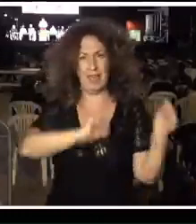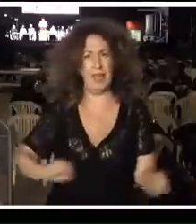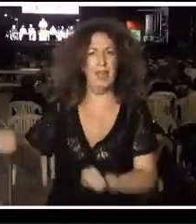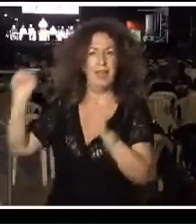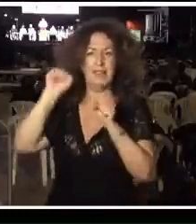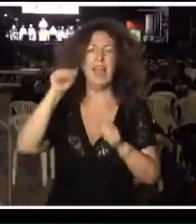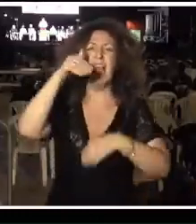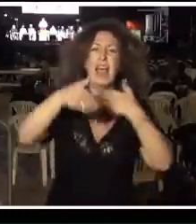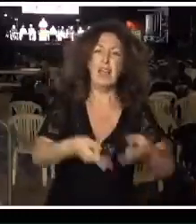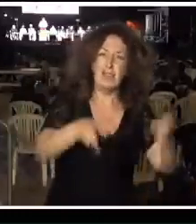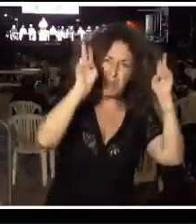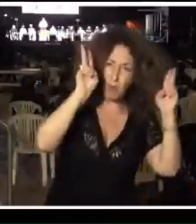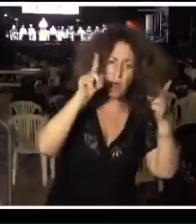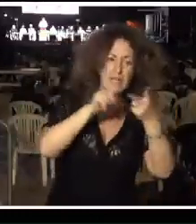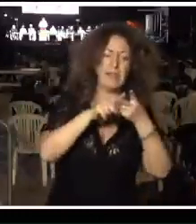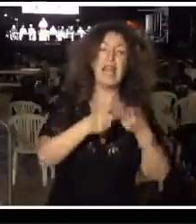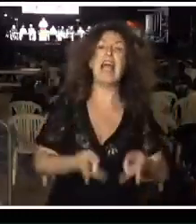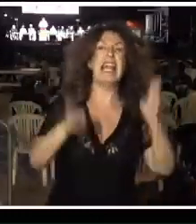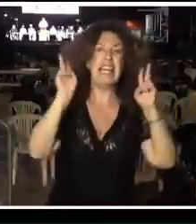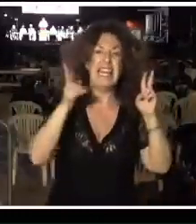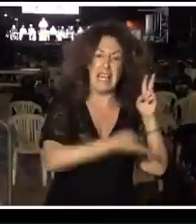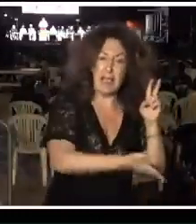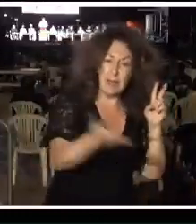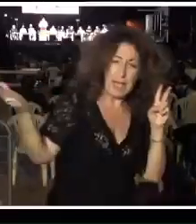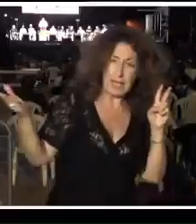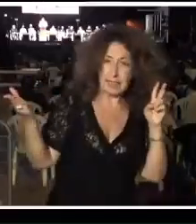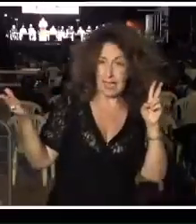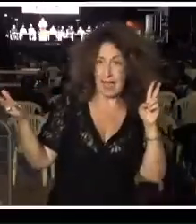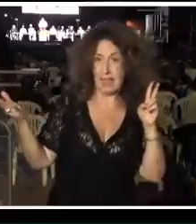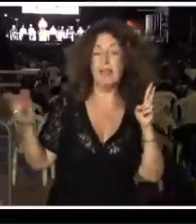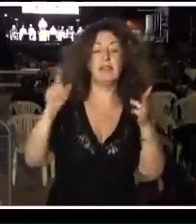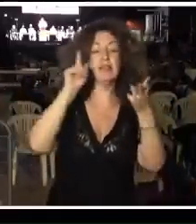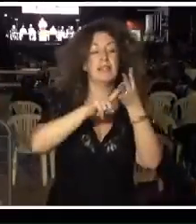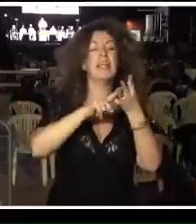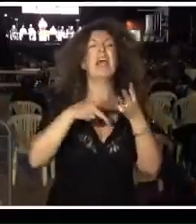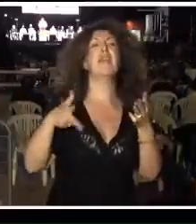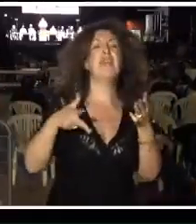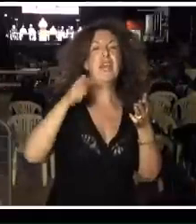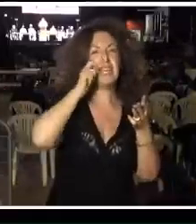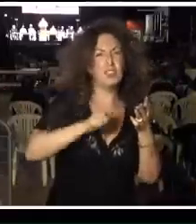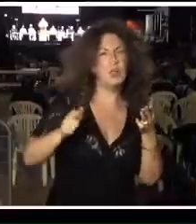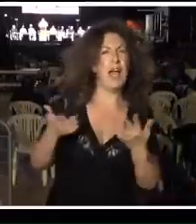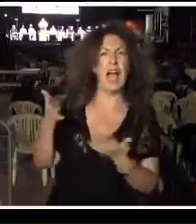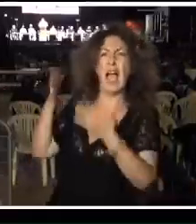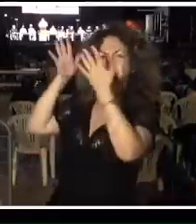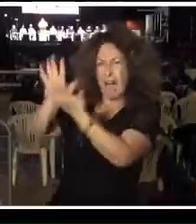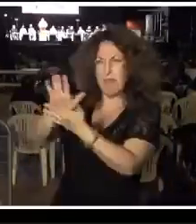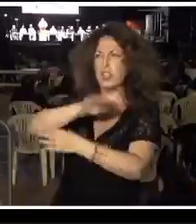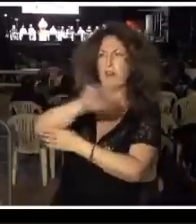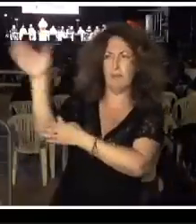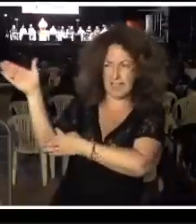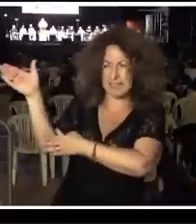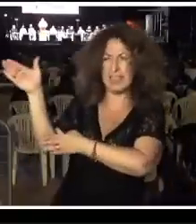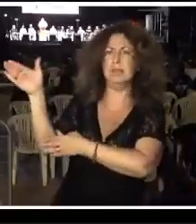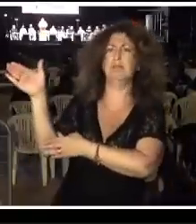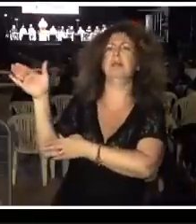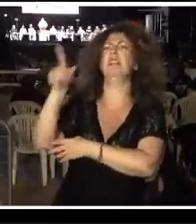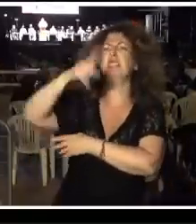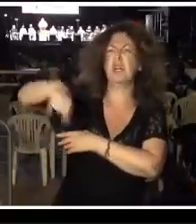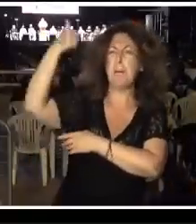las libertades públicas y de los derechos humanos frente al fascismo liberticida,